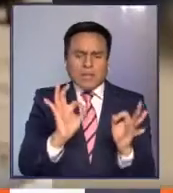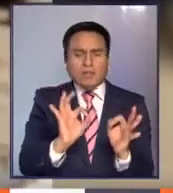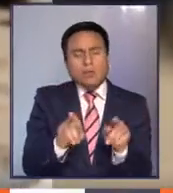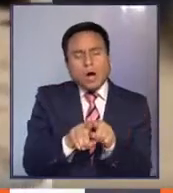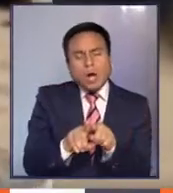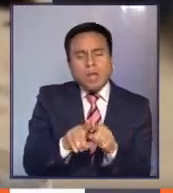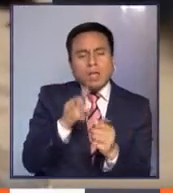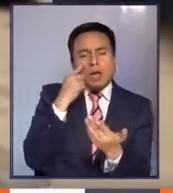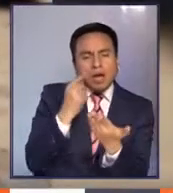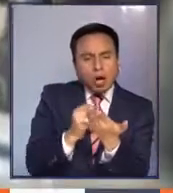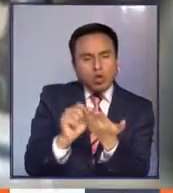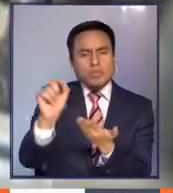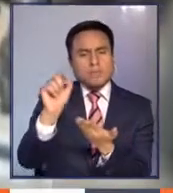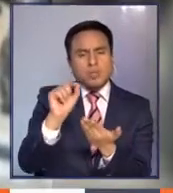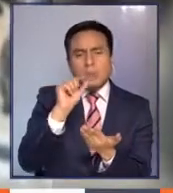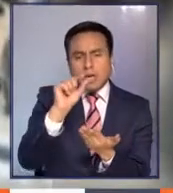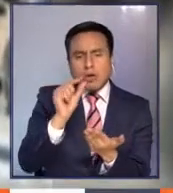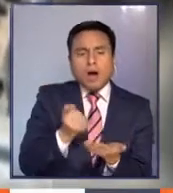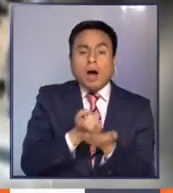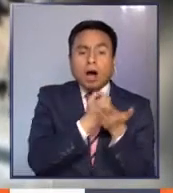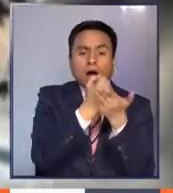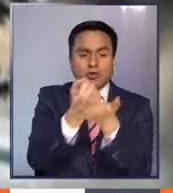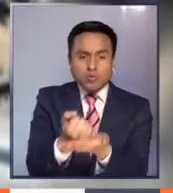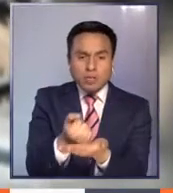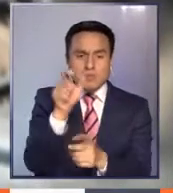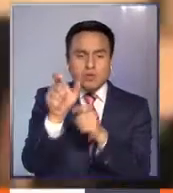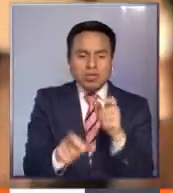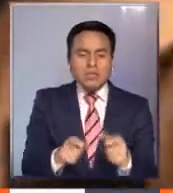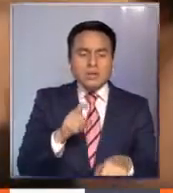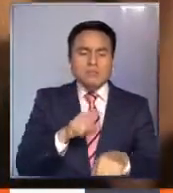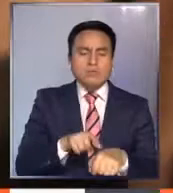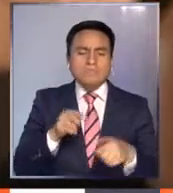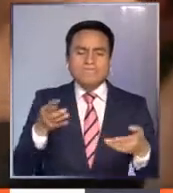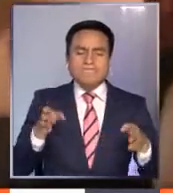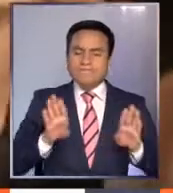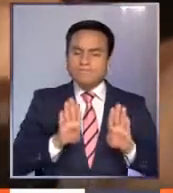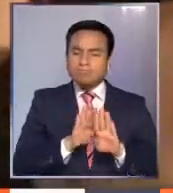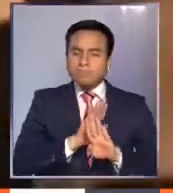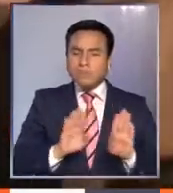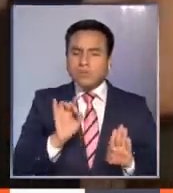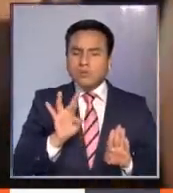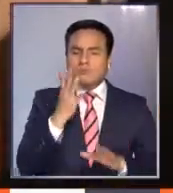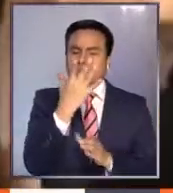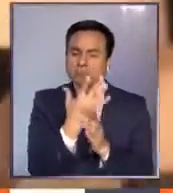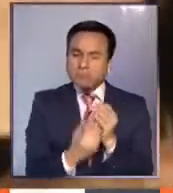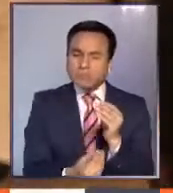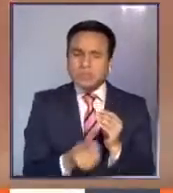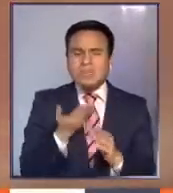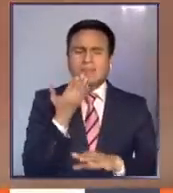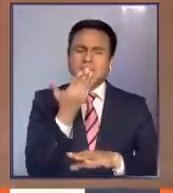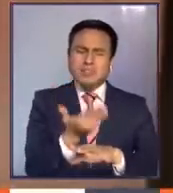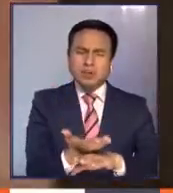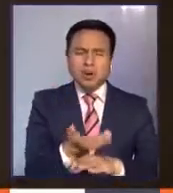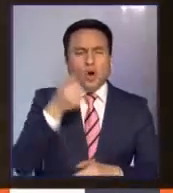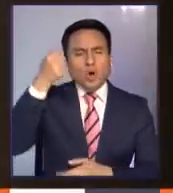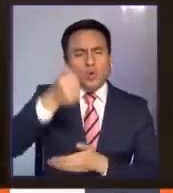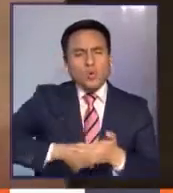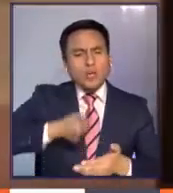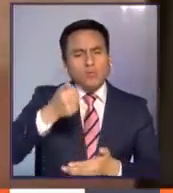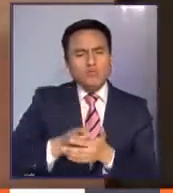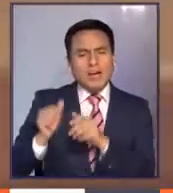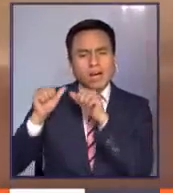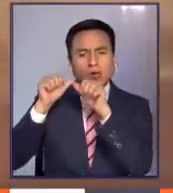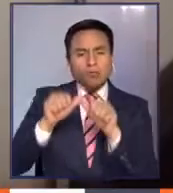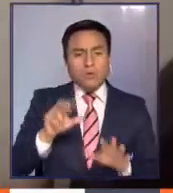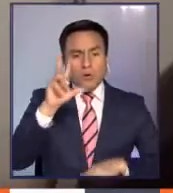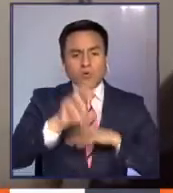pequeño reconocimiento que podría ayudarlos a poner punto final a la espera y al dolor. Una petición por la que han luchado todo este